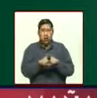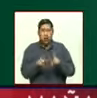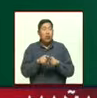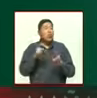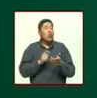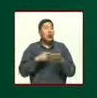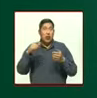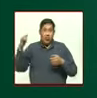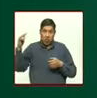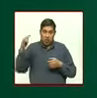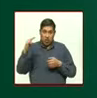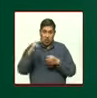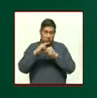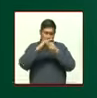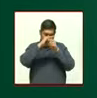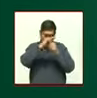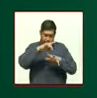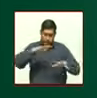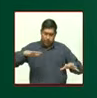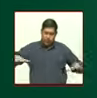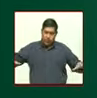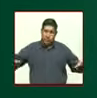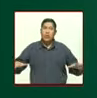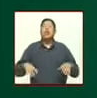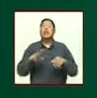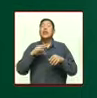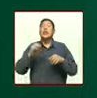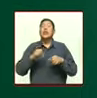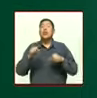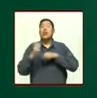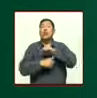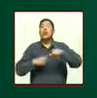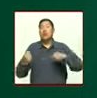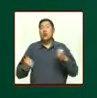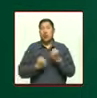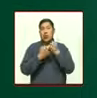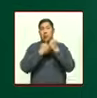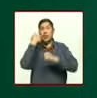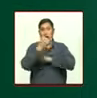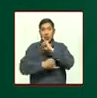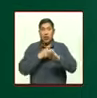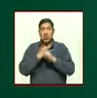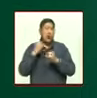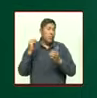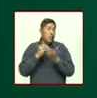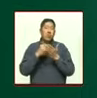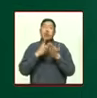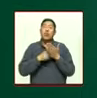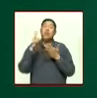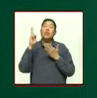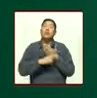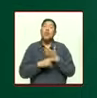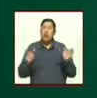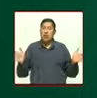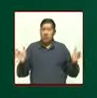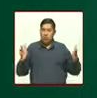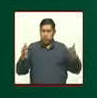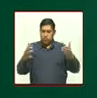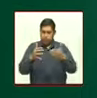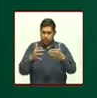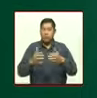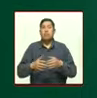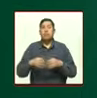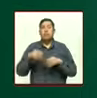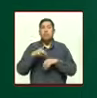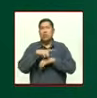estas aeronaves y los valientes bomberos forestales del país y de la cooperación internacional implementaremos el plan Brechas de la Esperanza para